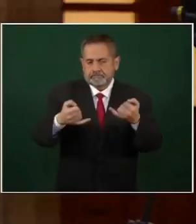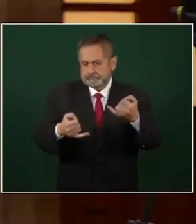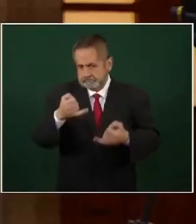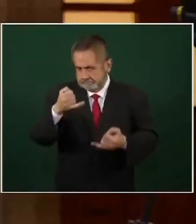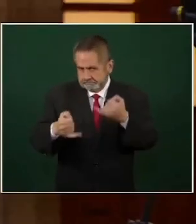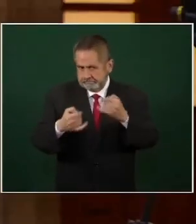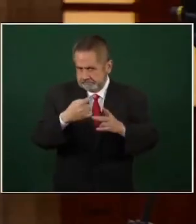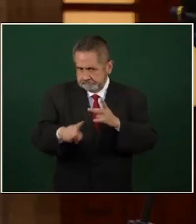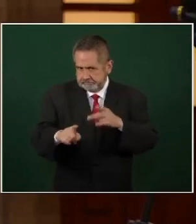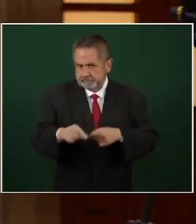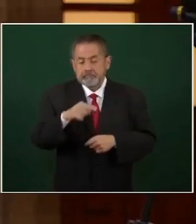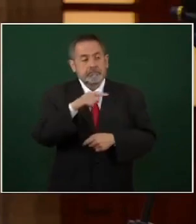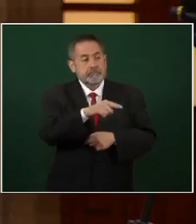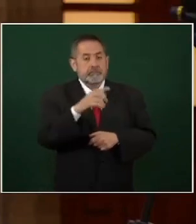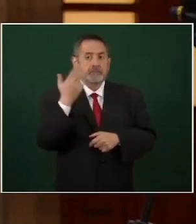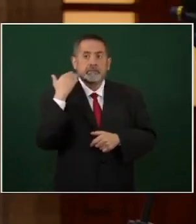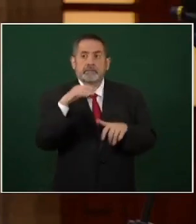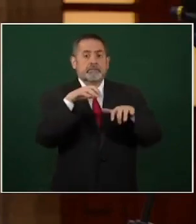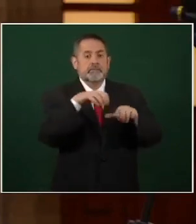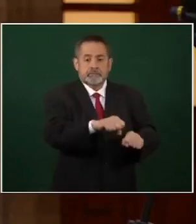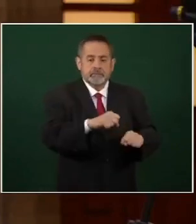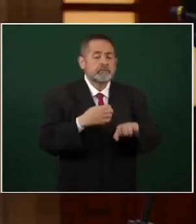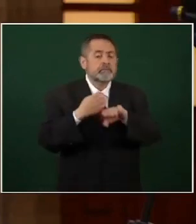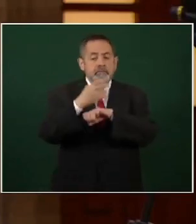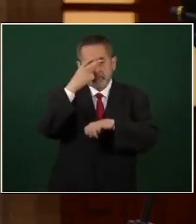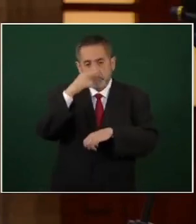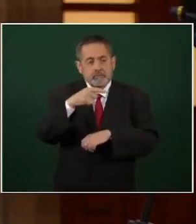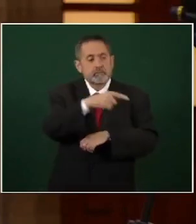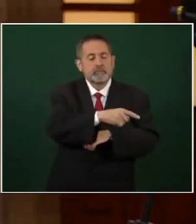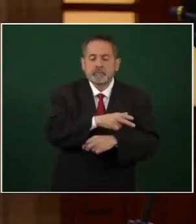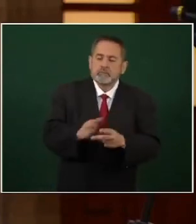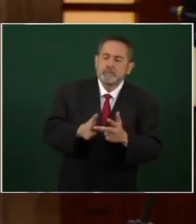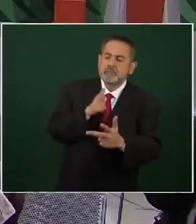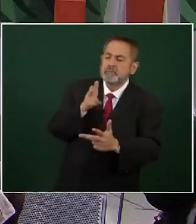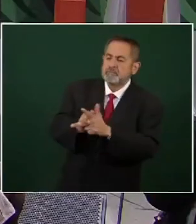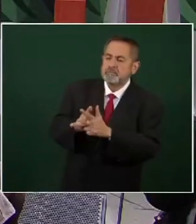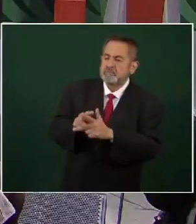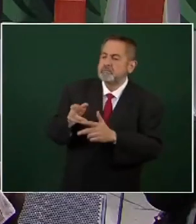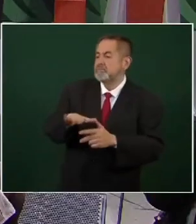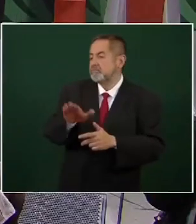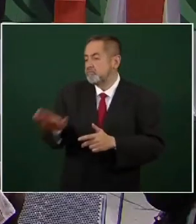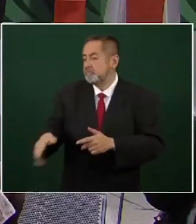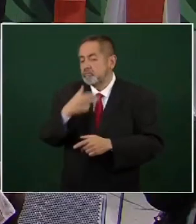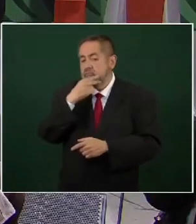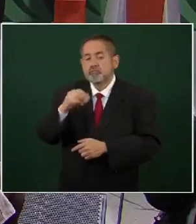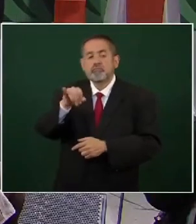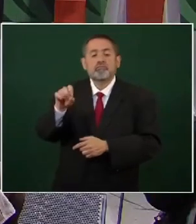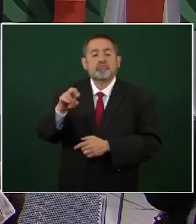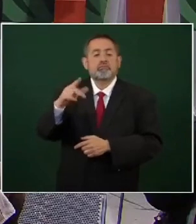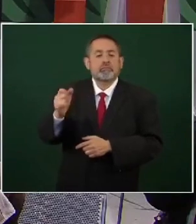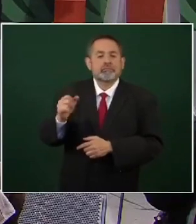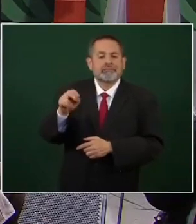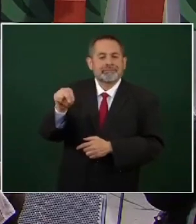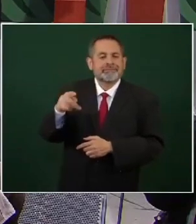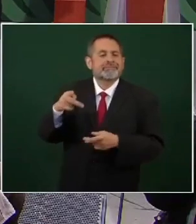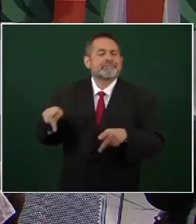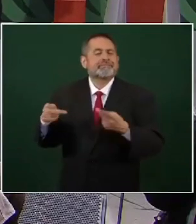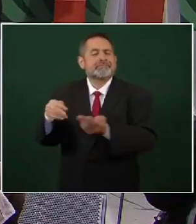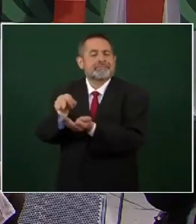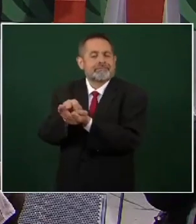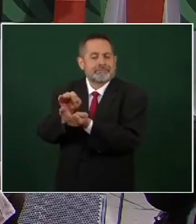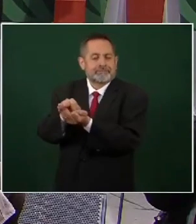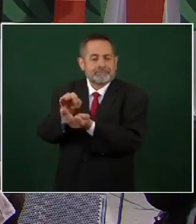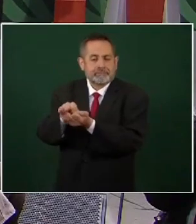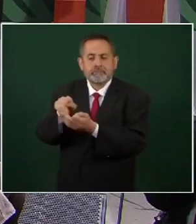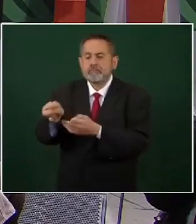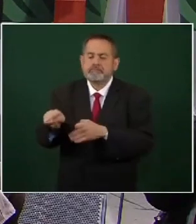detenida aquí en el Estado de México por homicidio doloso de Jorge N., un vendedor de tamales, ahí en el municipio